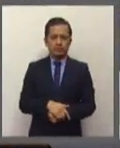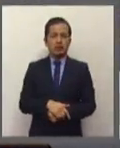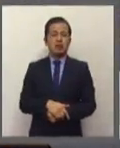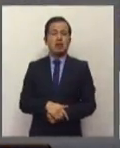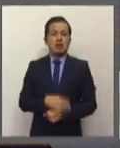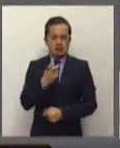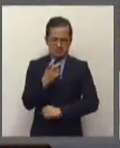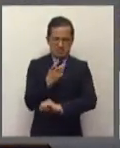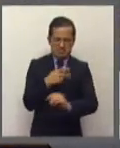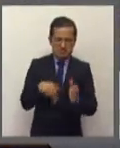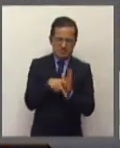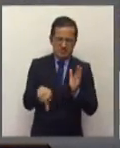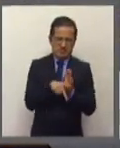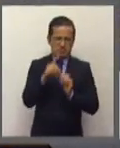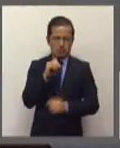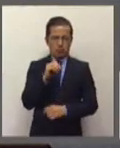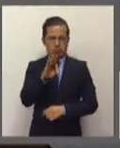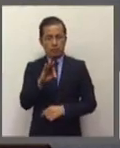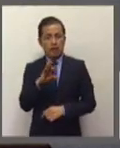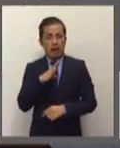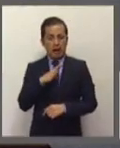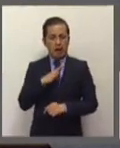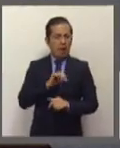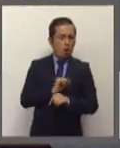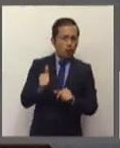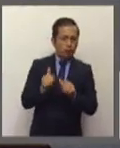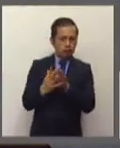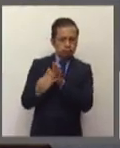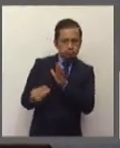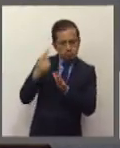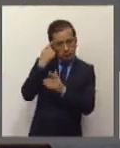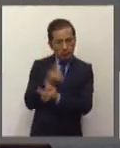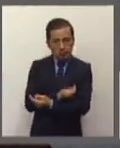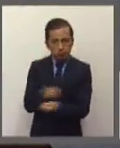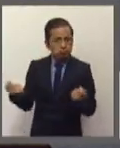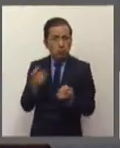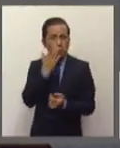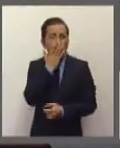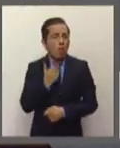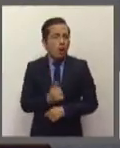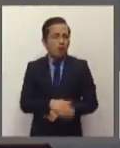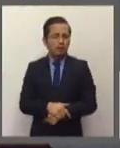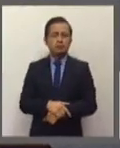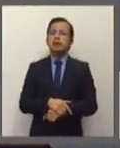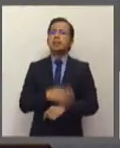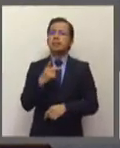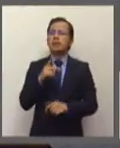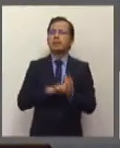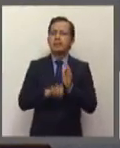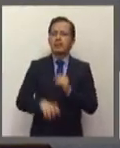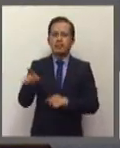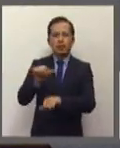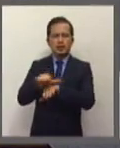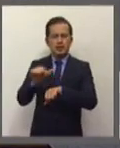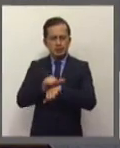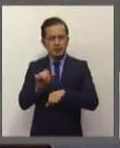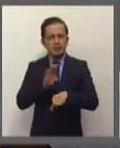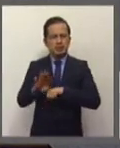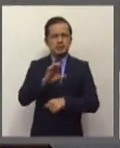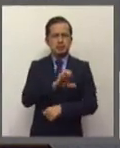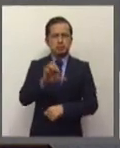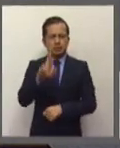estos periódicos oficiales genera ediciones impresas para su distribución, y en todos los países como Argentina, Brasil, Costa Rica,